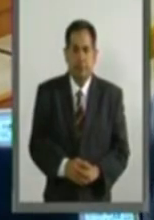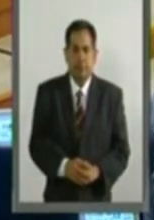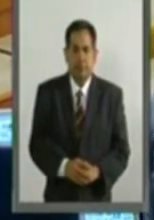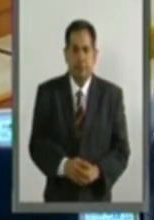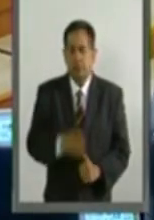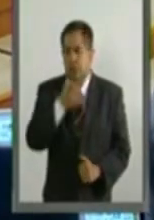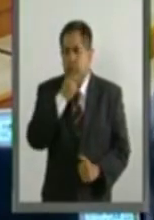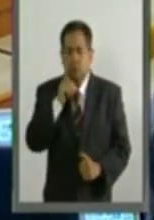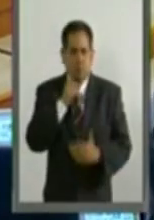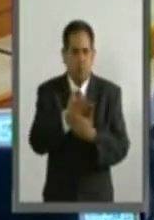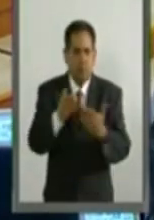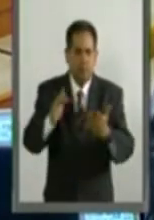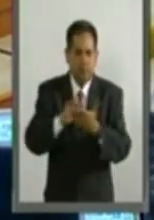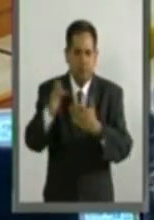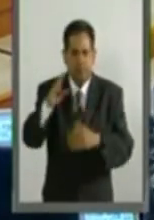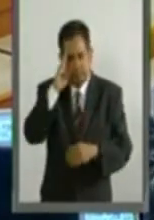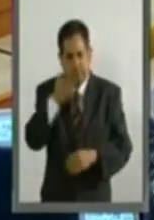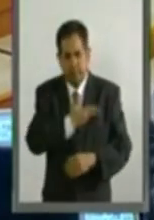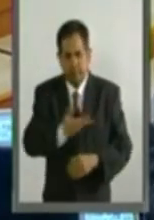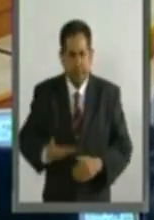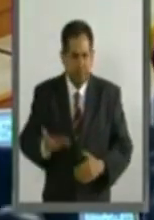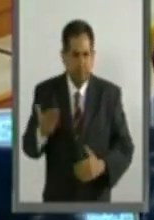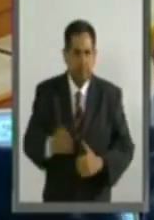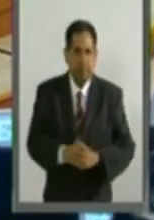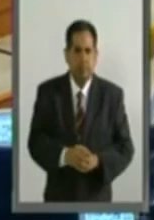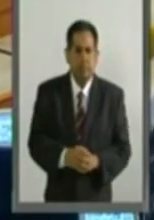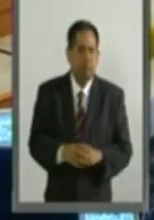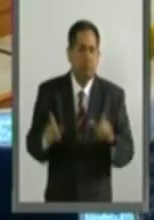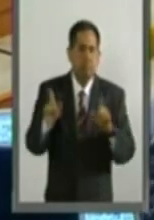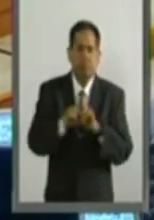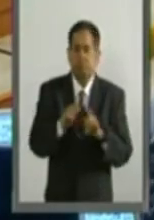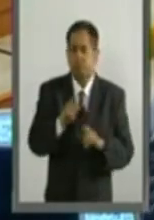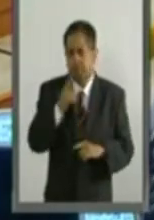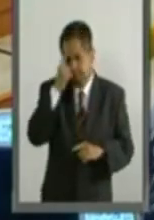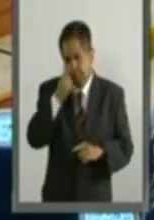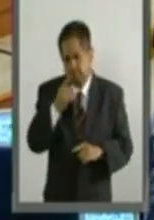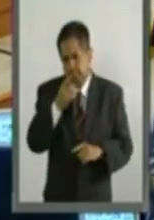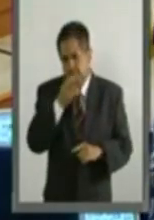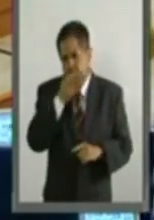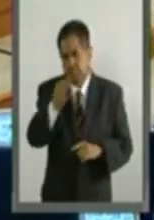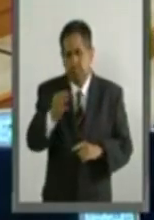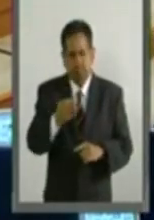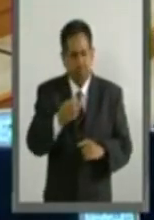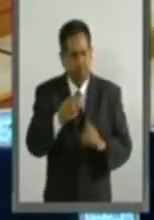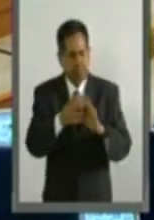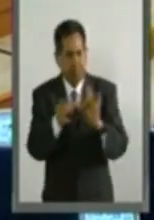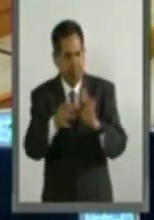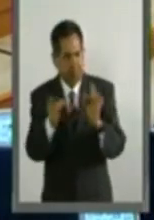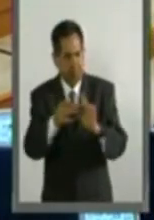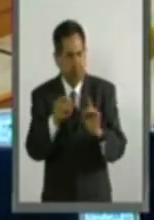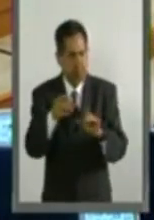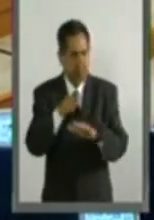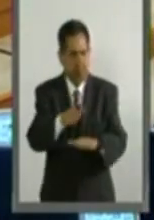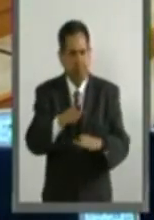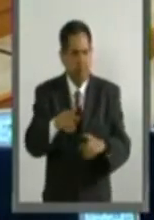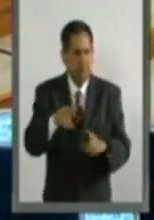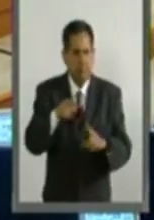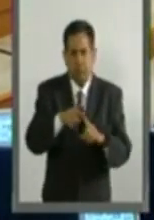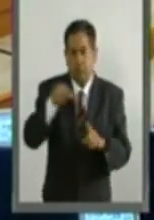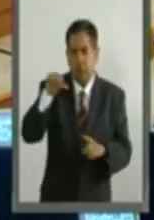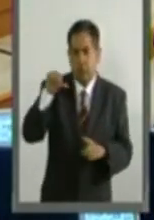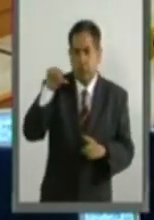Senadoras y senadoras, gracias, señor presidente. Solamente para hacer referencia a que